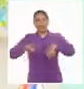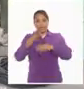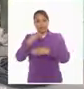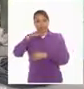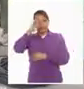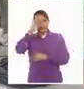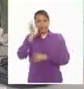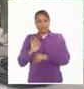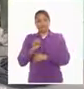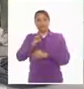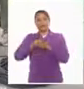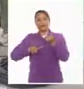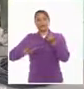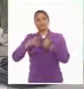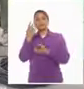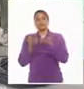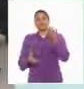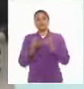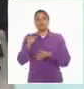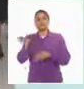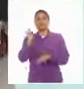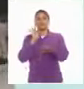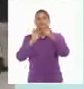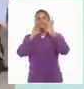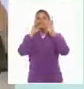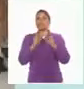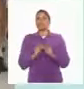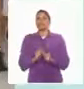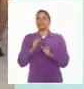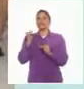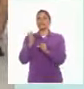de Cienfuegos, elegida por sus resultados en el